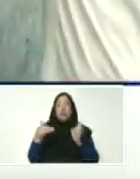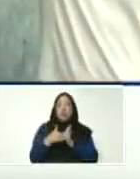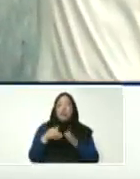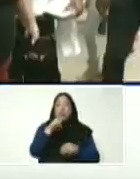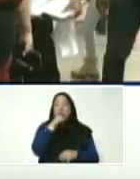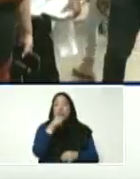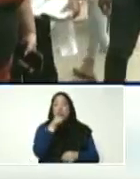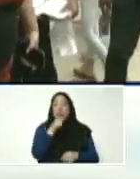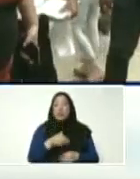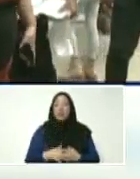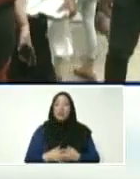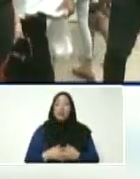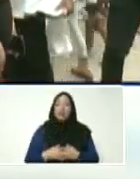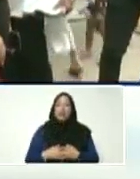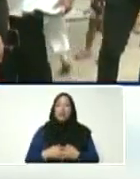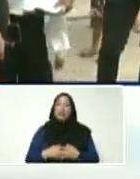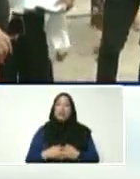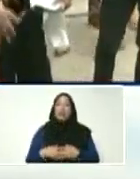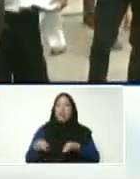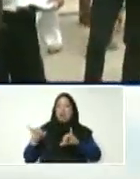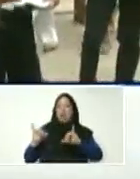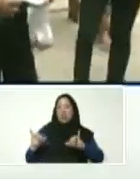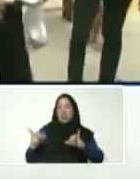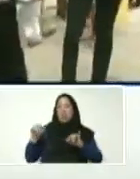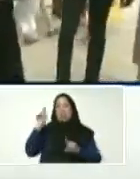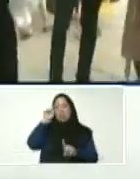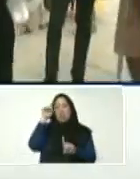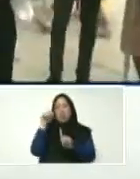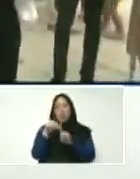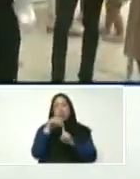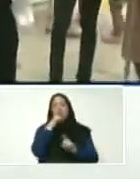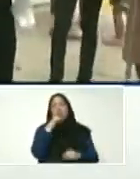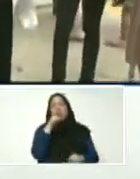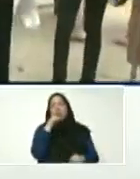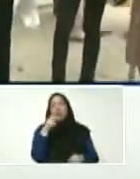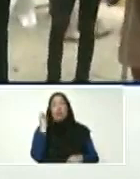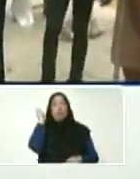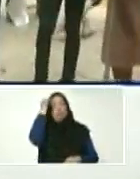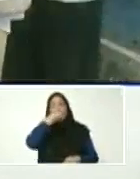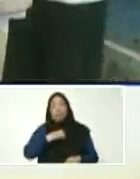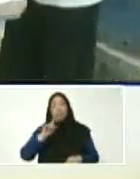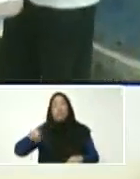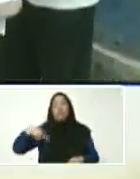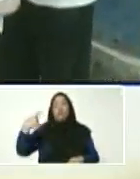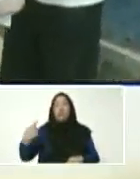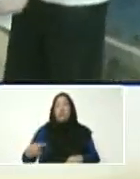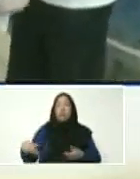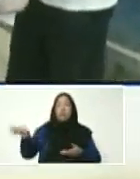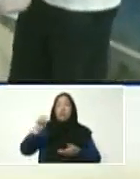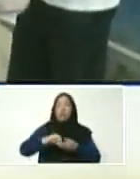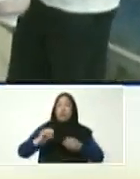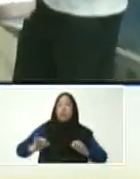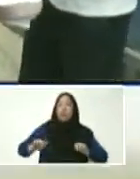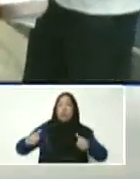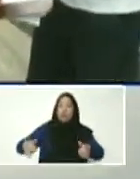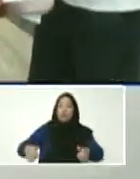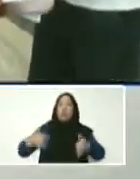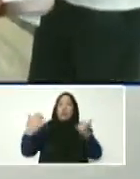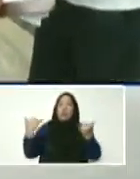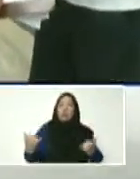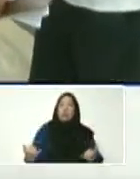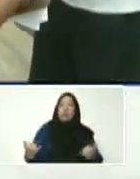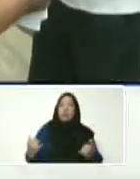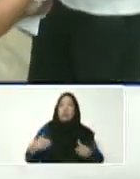tocado. Pero ya se ve en el horizonte que de la resistencia pasamos al renacimiento. Ya estamos